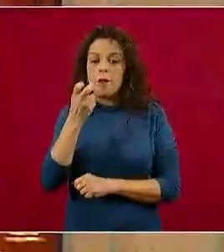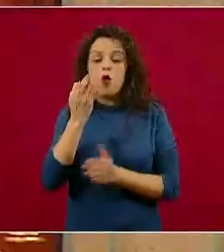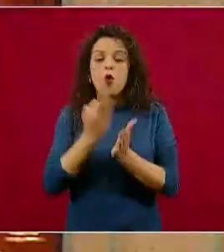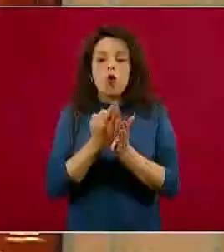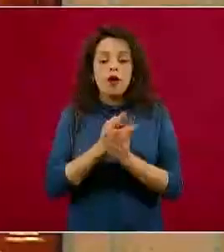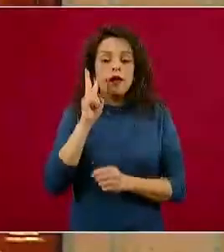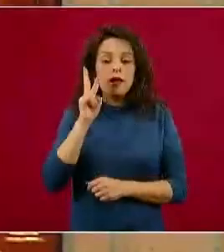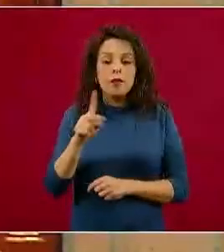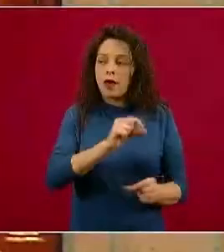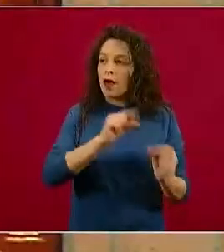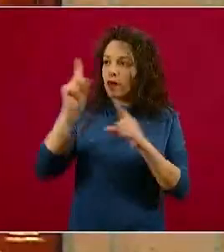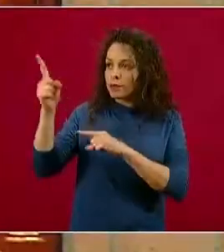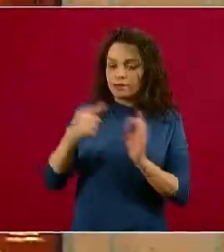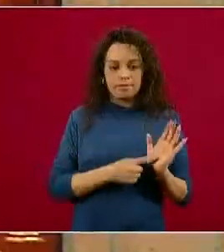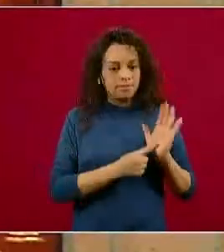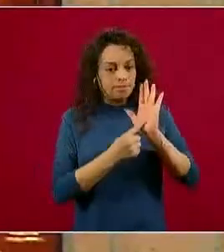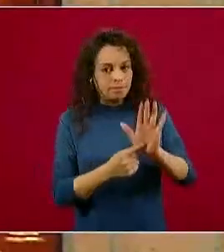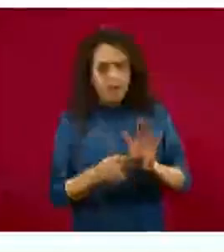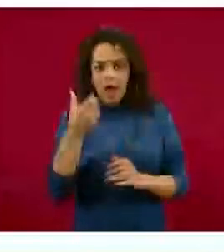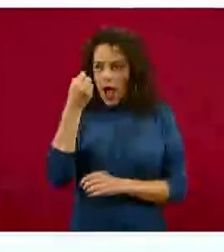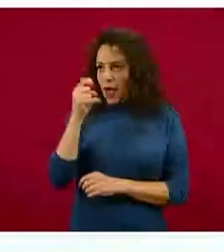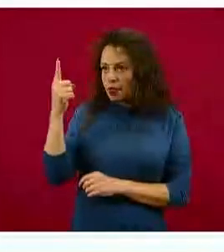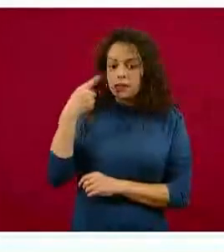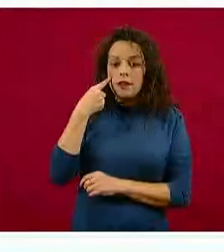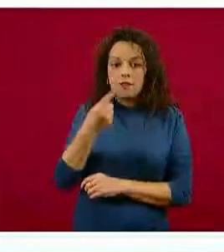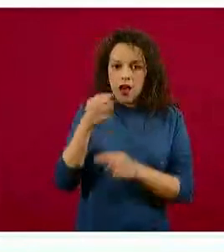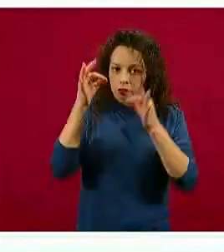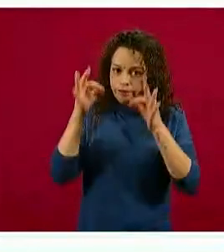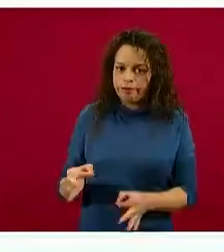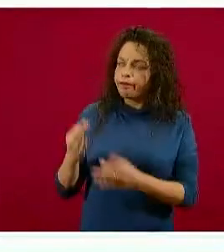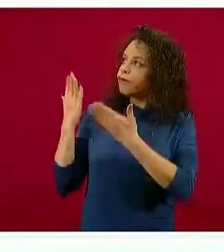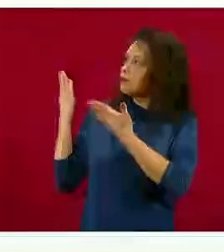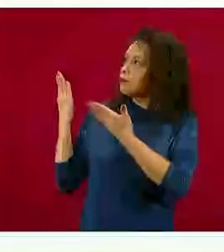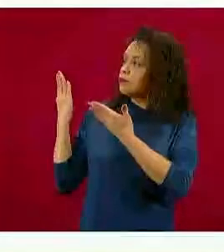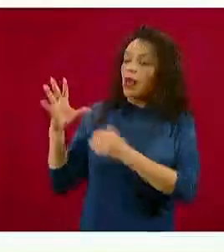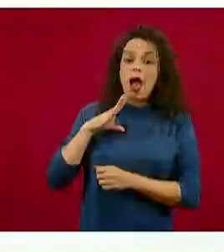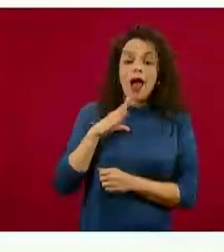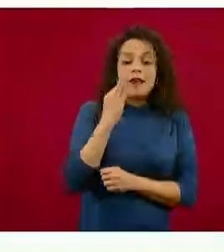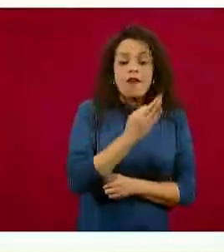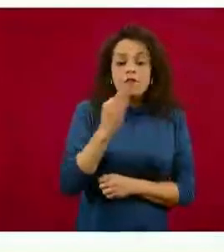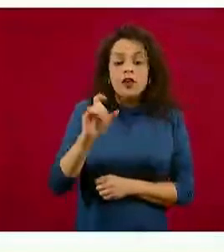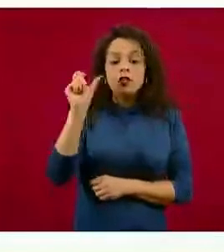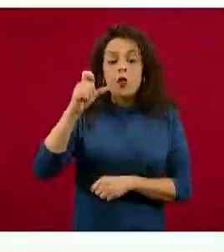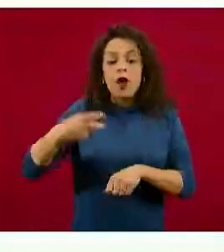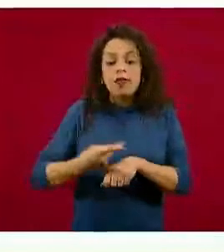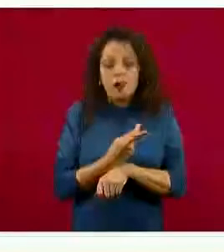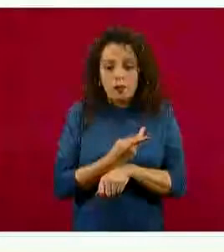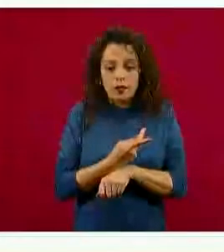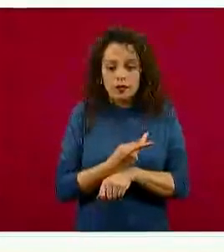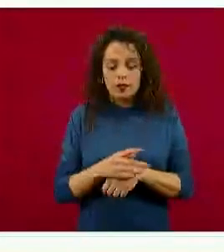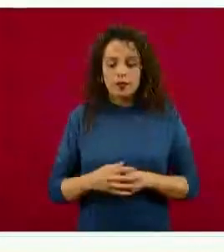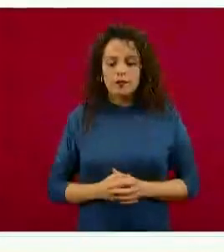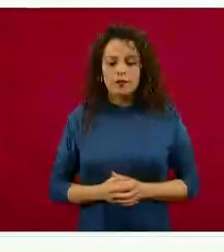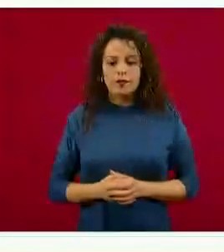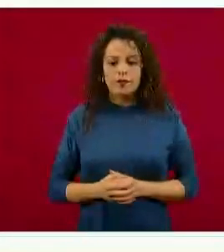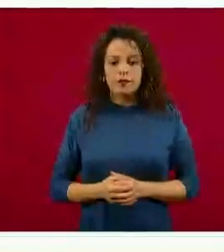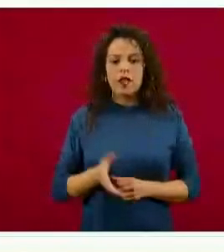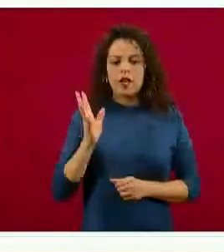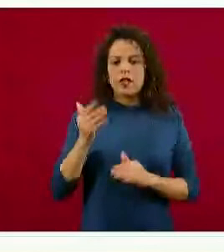estamos presentando de esta manera, vienen por fecha de ocurrencia, en otros gráficos o previos también, en algunos momentos se